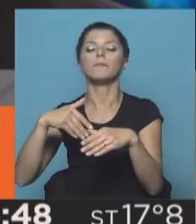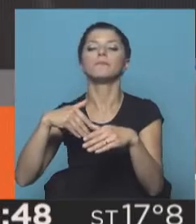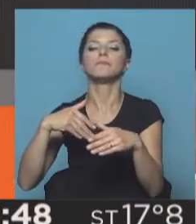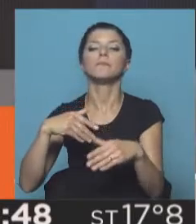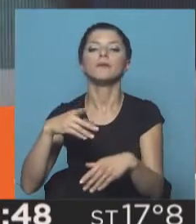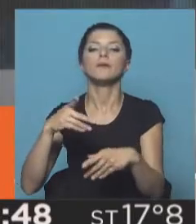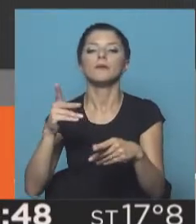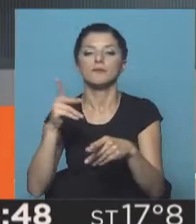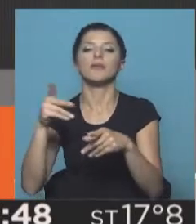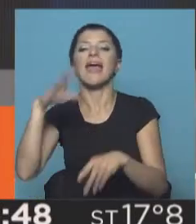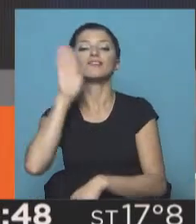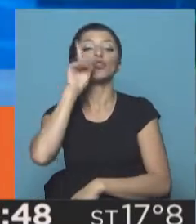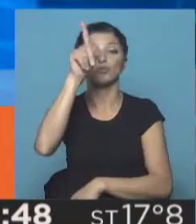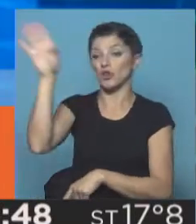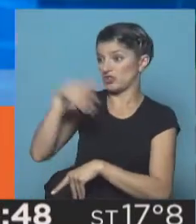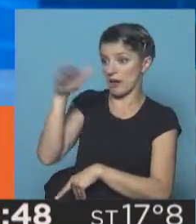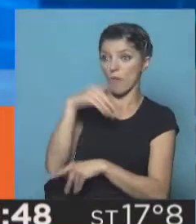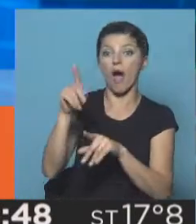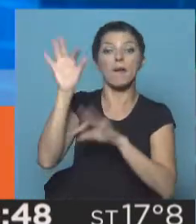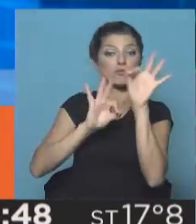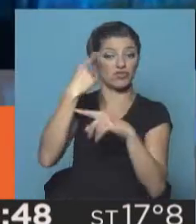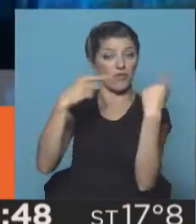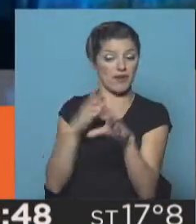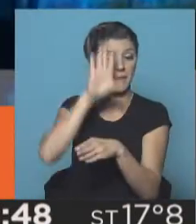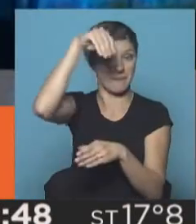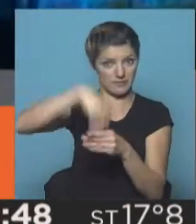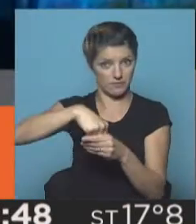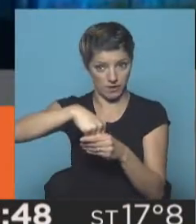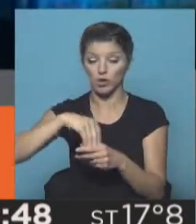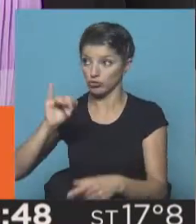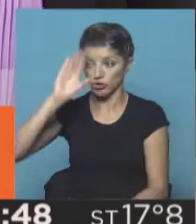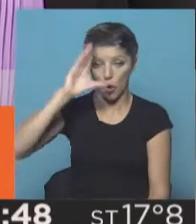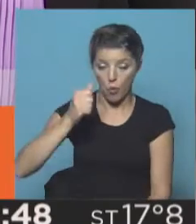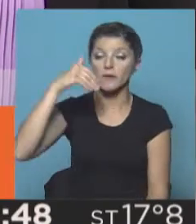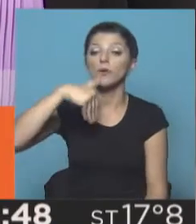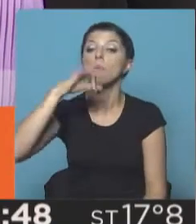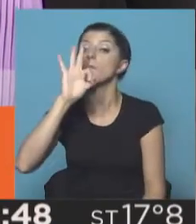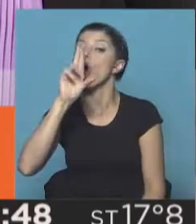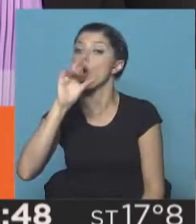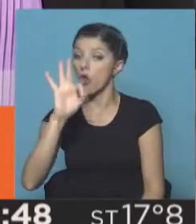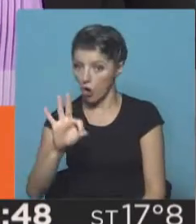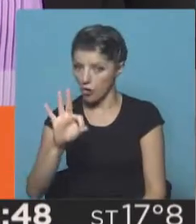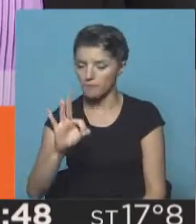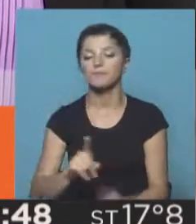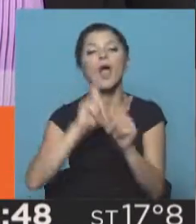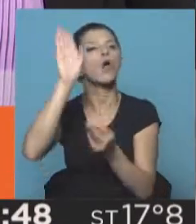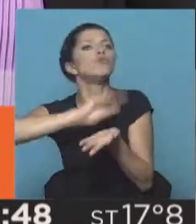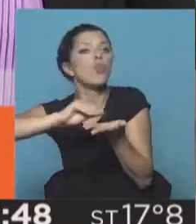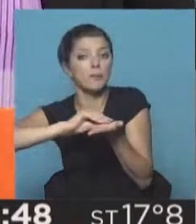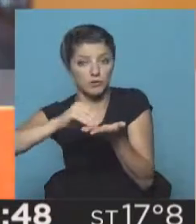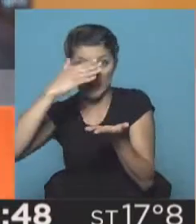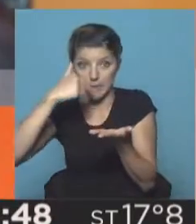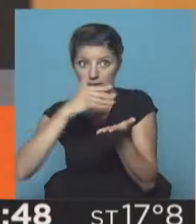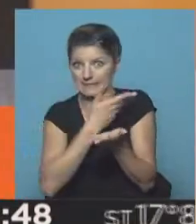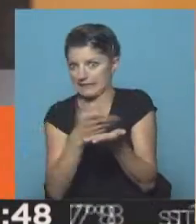por parte de los Estados Unidos, en el programa claro, el juez Moro, ¿no es cierto? Tenés legisladores que después tuvieron que sacarlo,